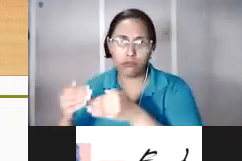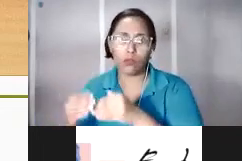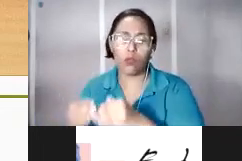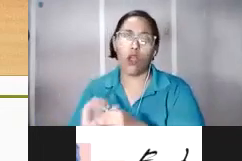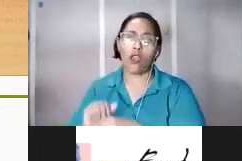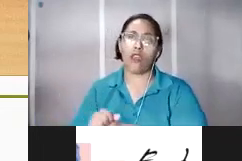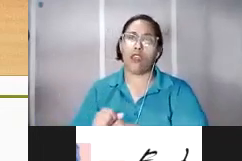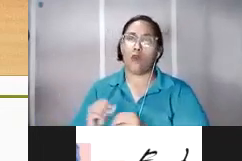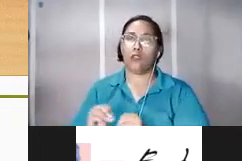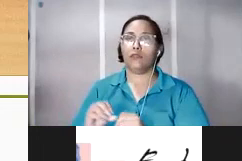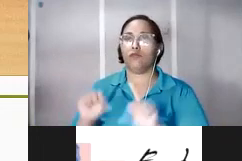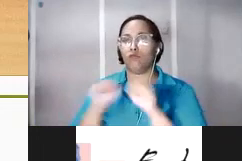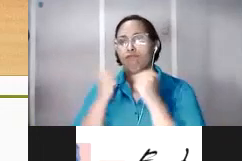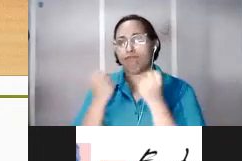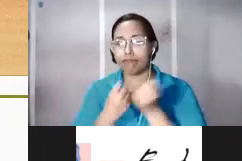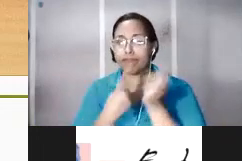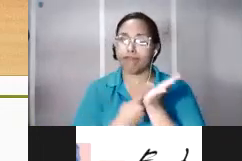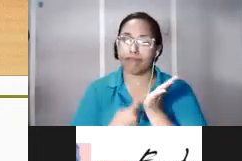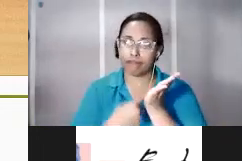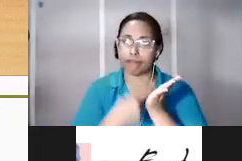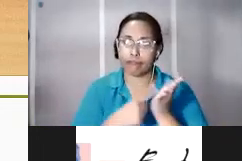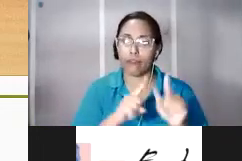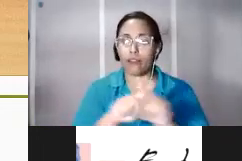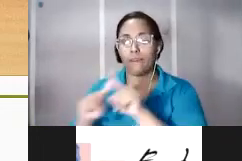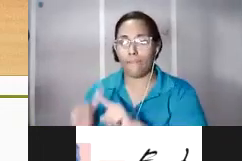que eso yo lo he discutido en otros